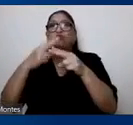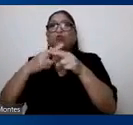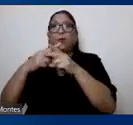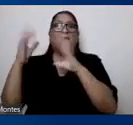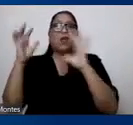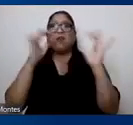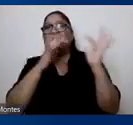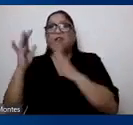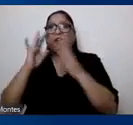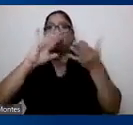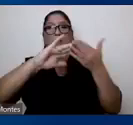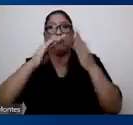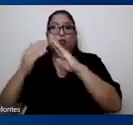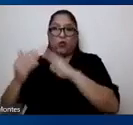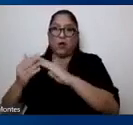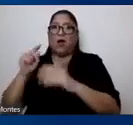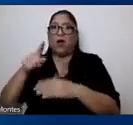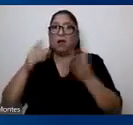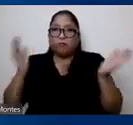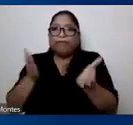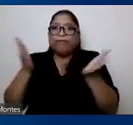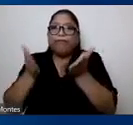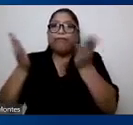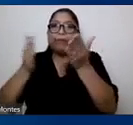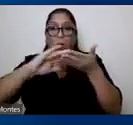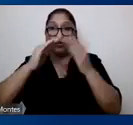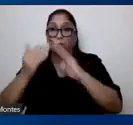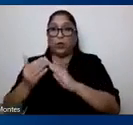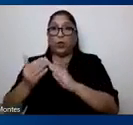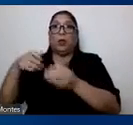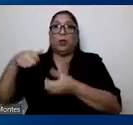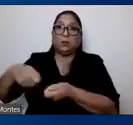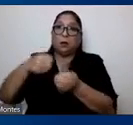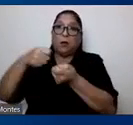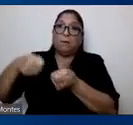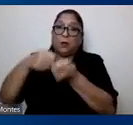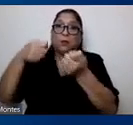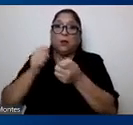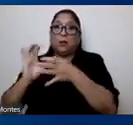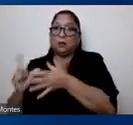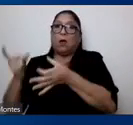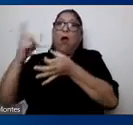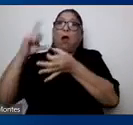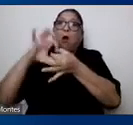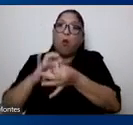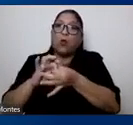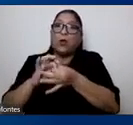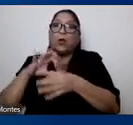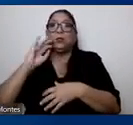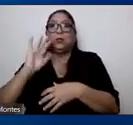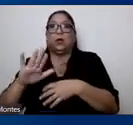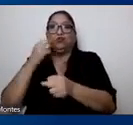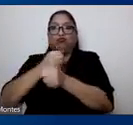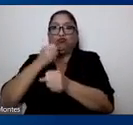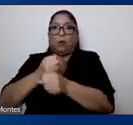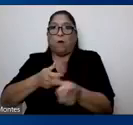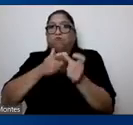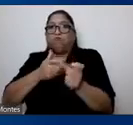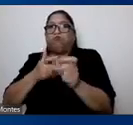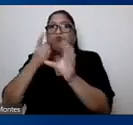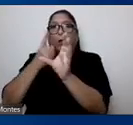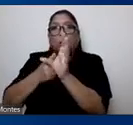el desarrollo de la guerrilla, la incitación a las comunidades campesinas, sobre todo, a unirse a su accionar armado y